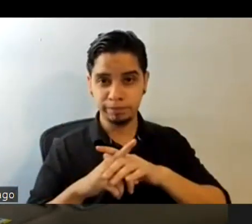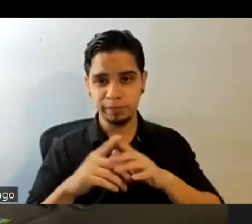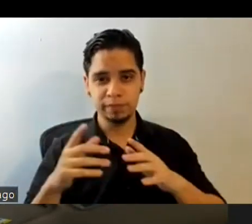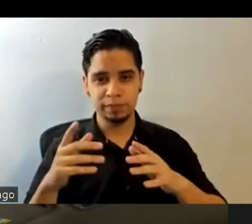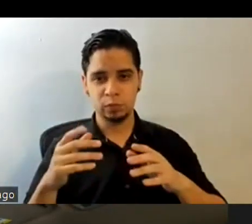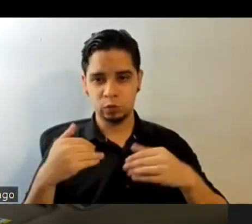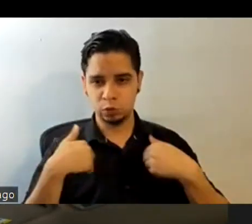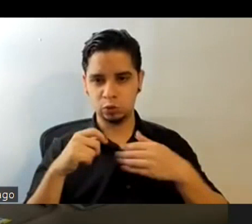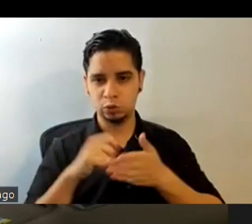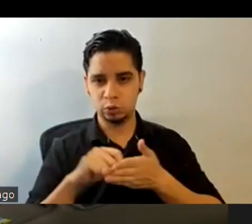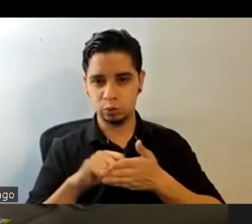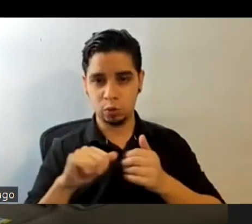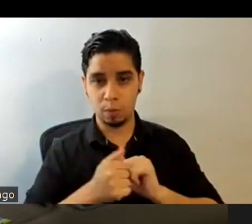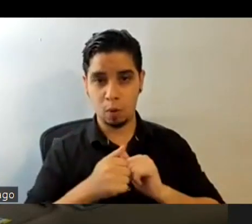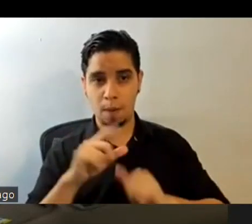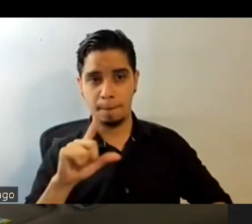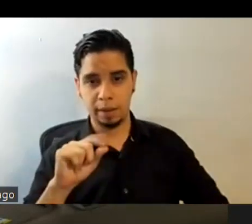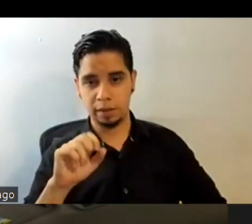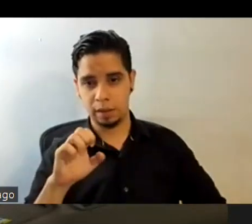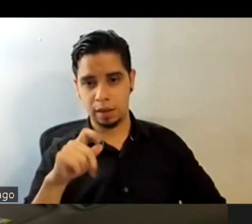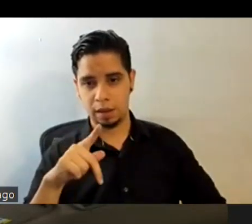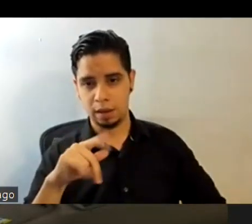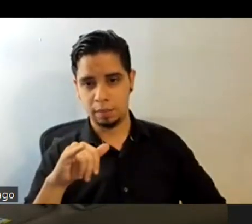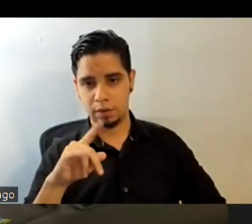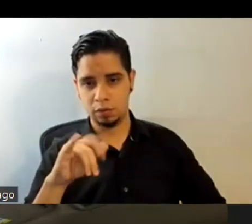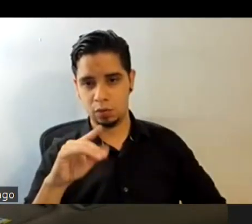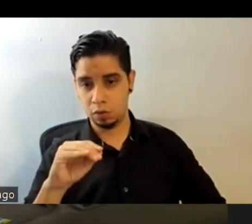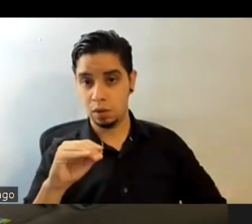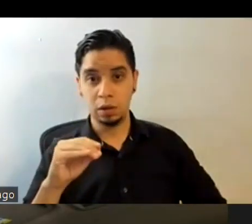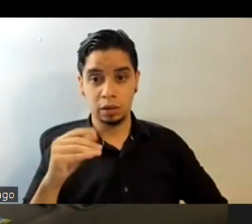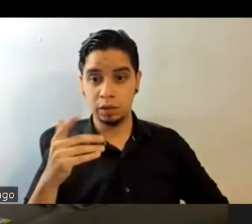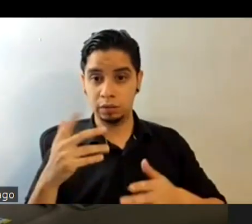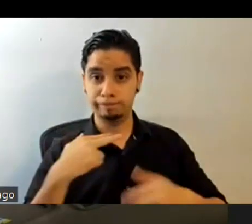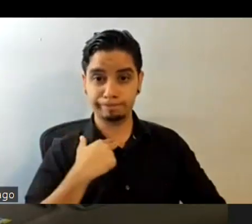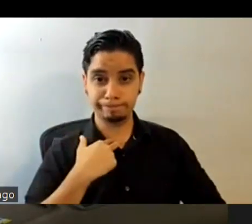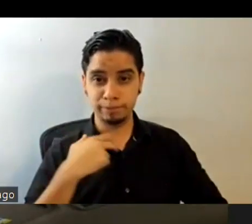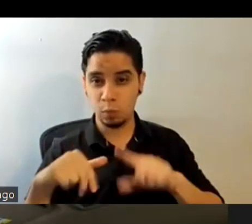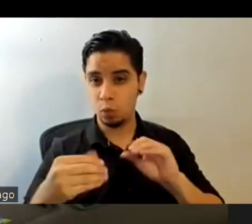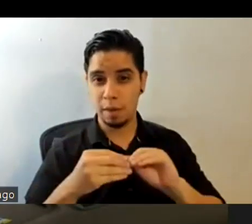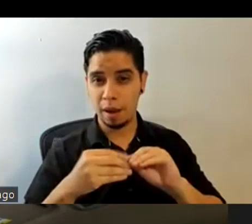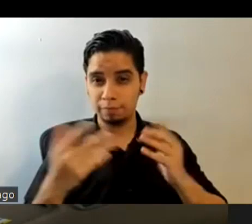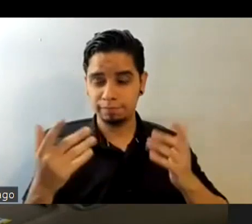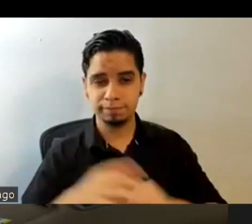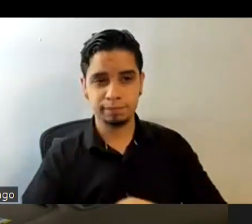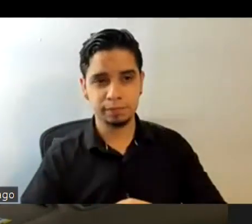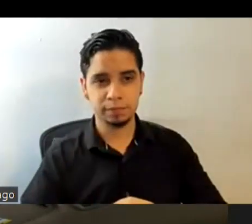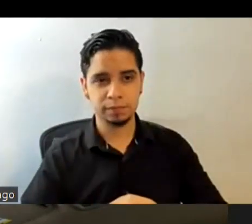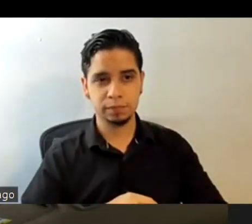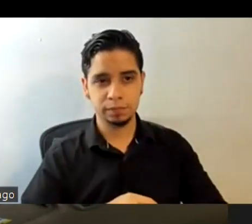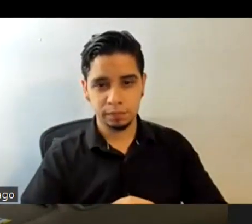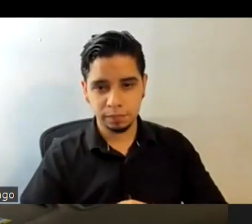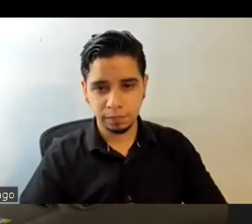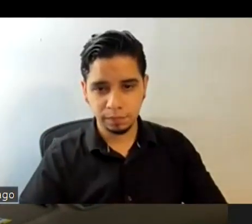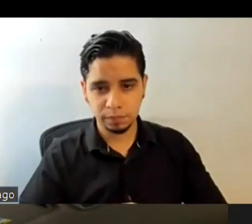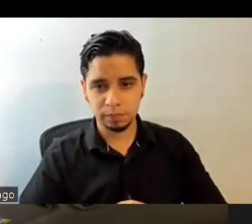Escribí como más o menos 20 episodios, pero después se apretaron los estudios y Claro. tuve que cortar eso. ¿Cómo Así era que se llamaba? ¿Cómo se